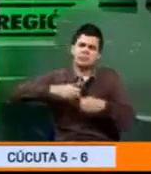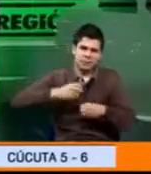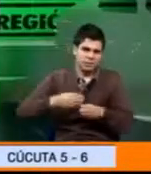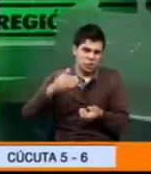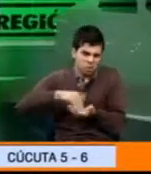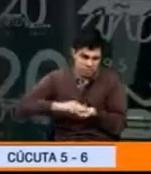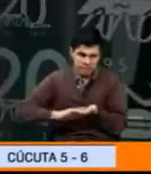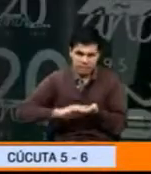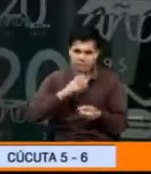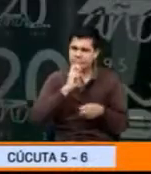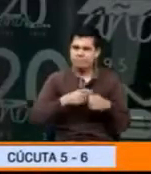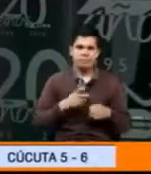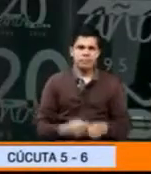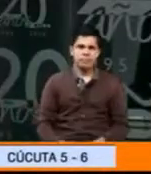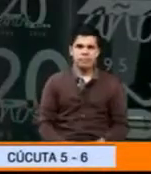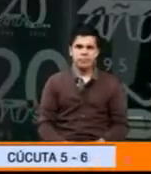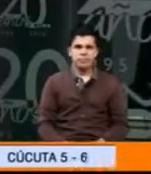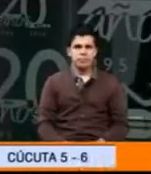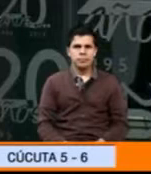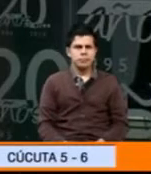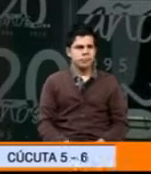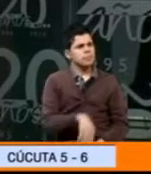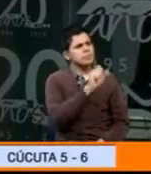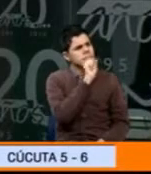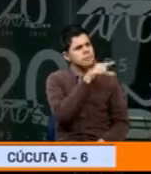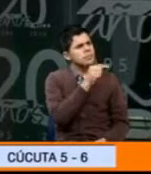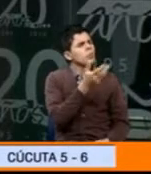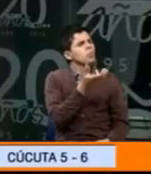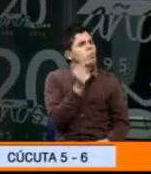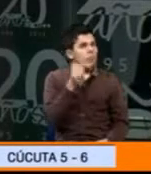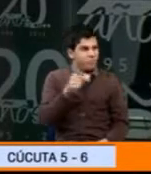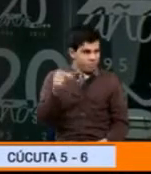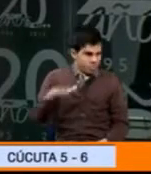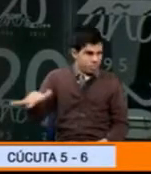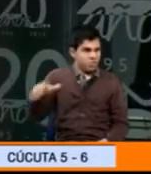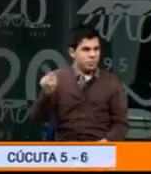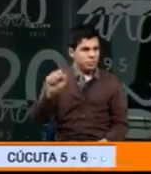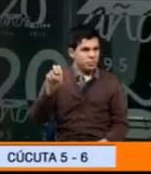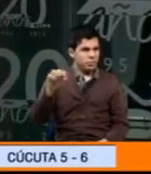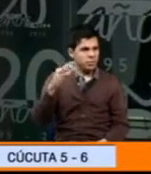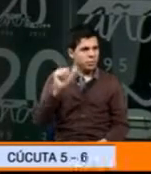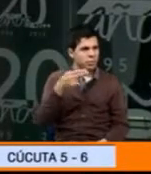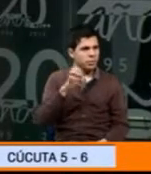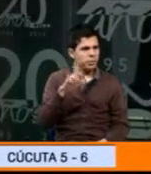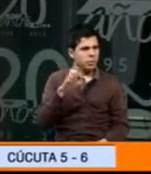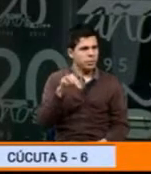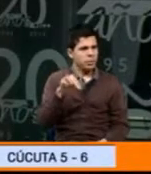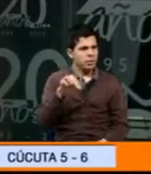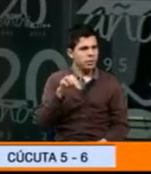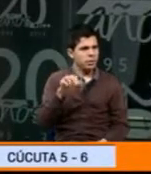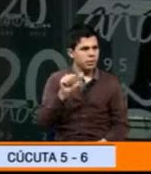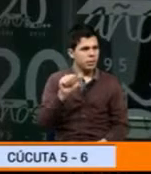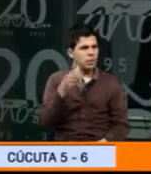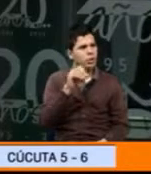Director, ¿qué sucede allá? El área es muy grande, las autoridades son insuficientes. ¿Quiénes